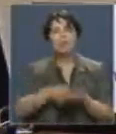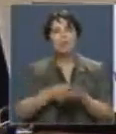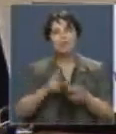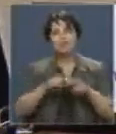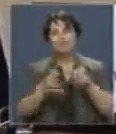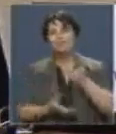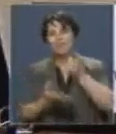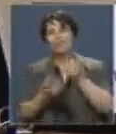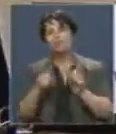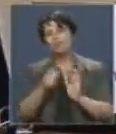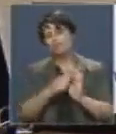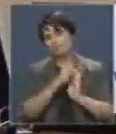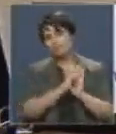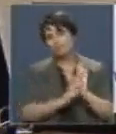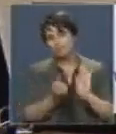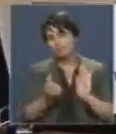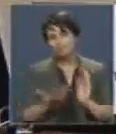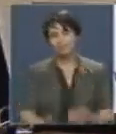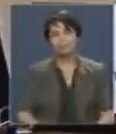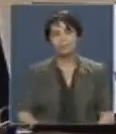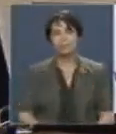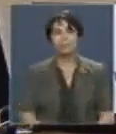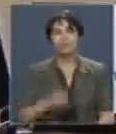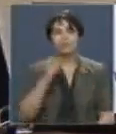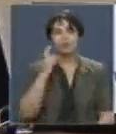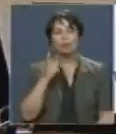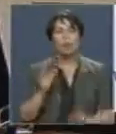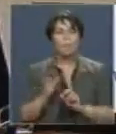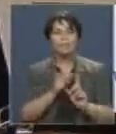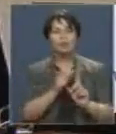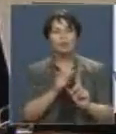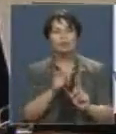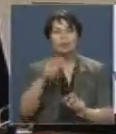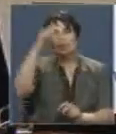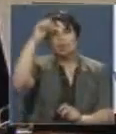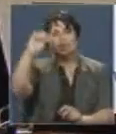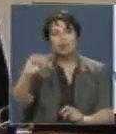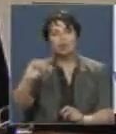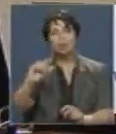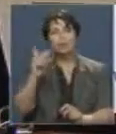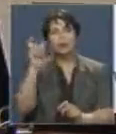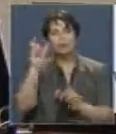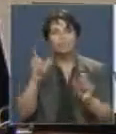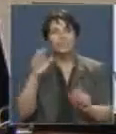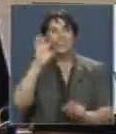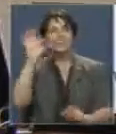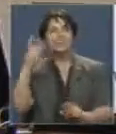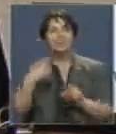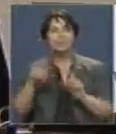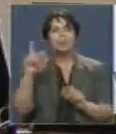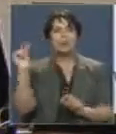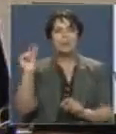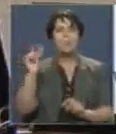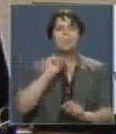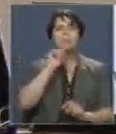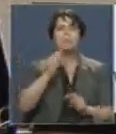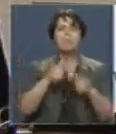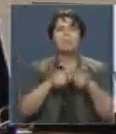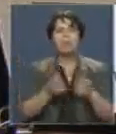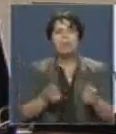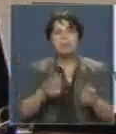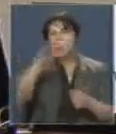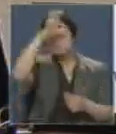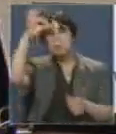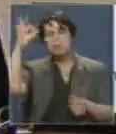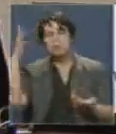presupuesto. ¿Qué tipo de persecución penal? ¿Una para ricos, otra para pobres, otra para mapuches?